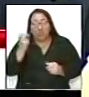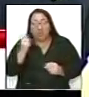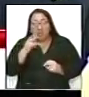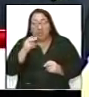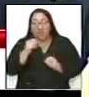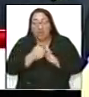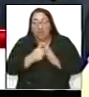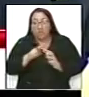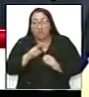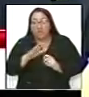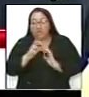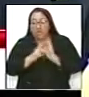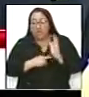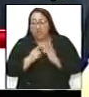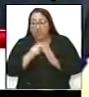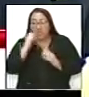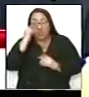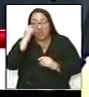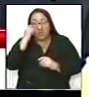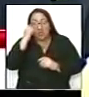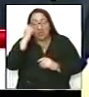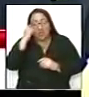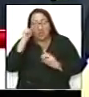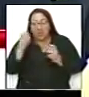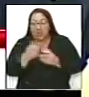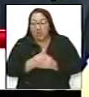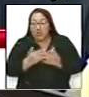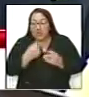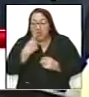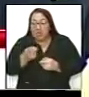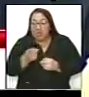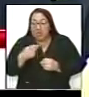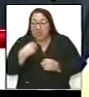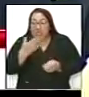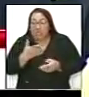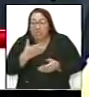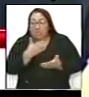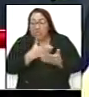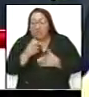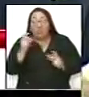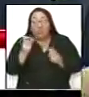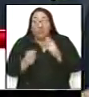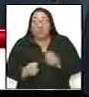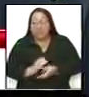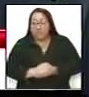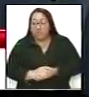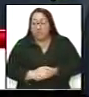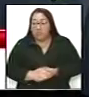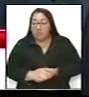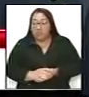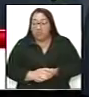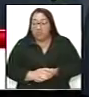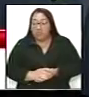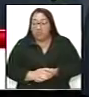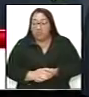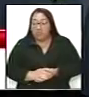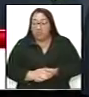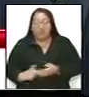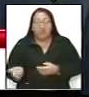el artículo 25 del reglamento en este Parlamento, donde dice que no se le puede votar a ningún congresista en tanto no